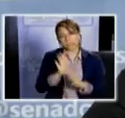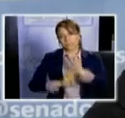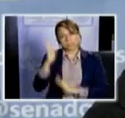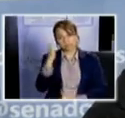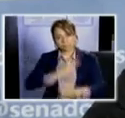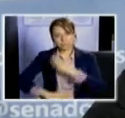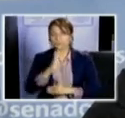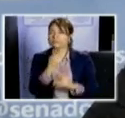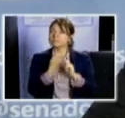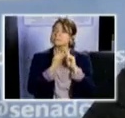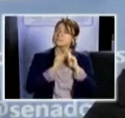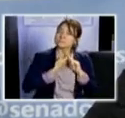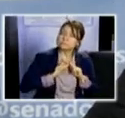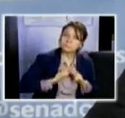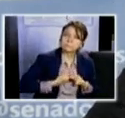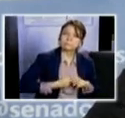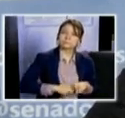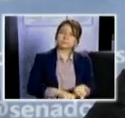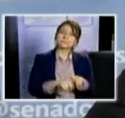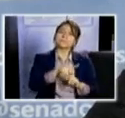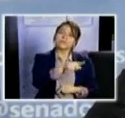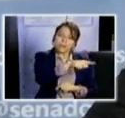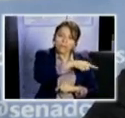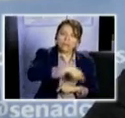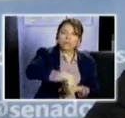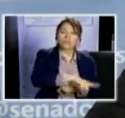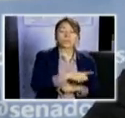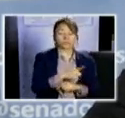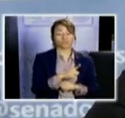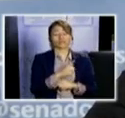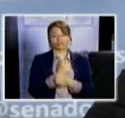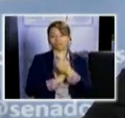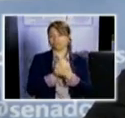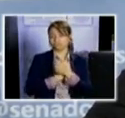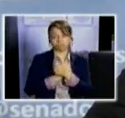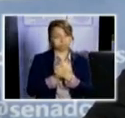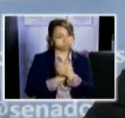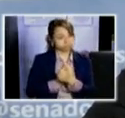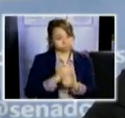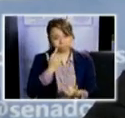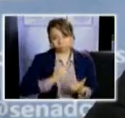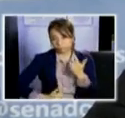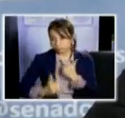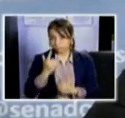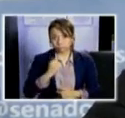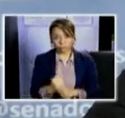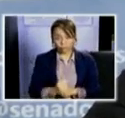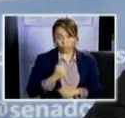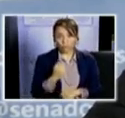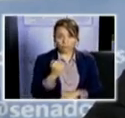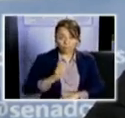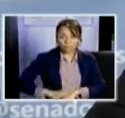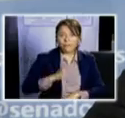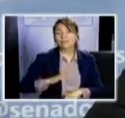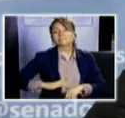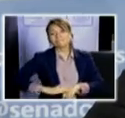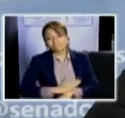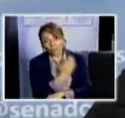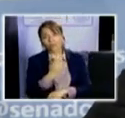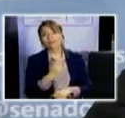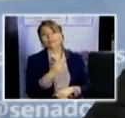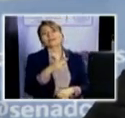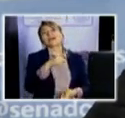la mayor parte, cada vez menos, pero gran parte de los países en desarrollo somos emisores muy pequeños